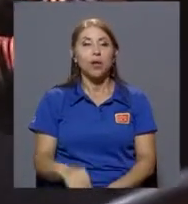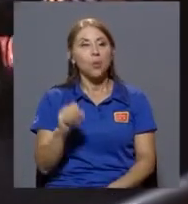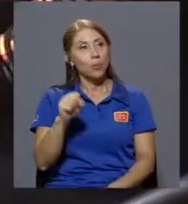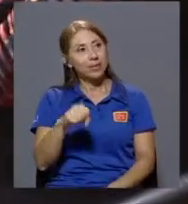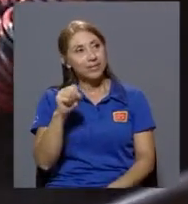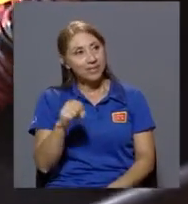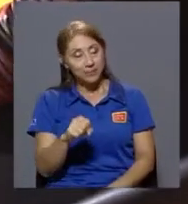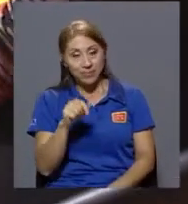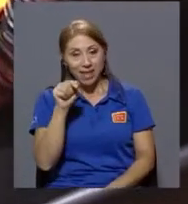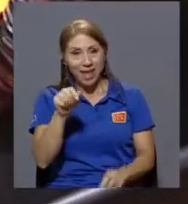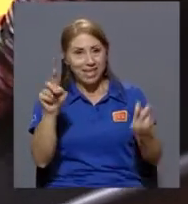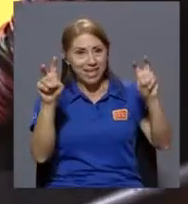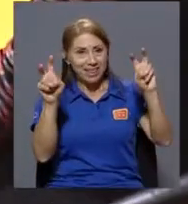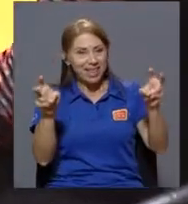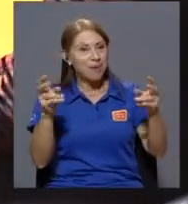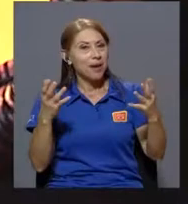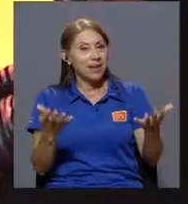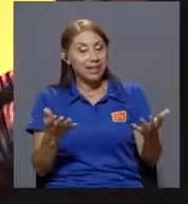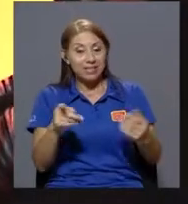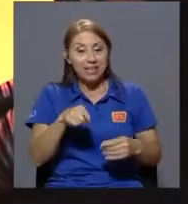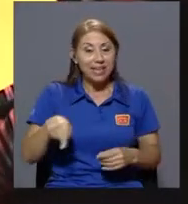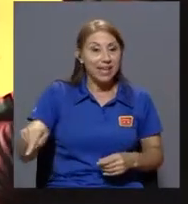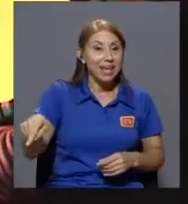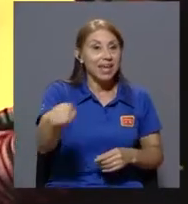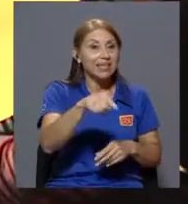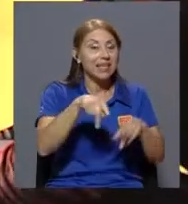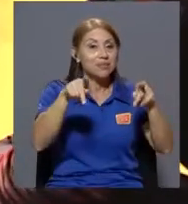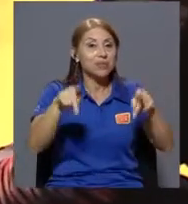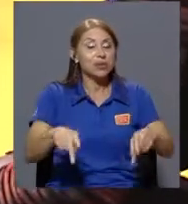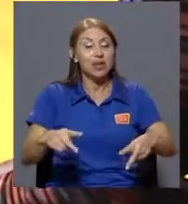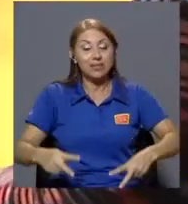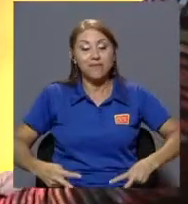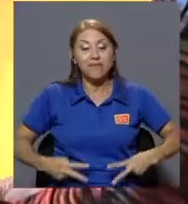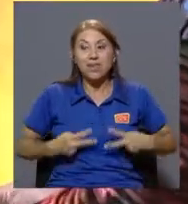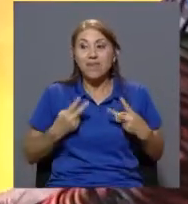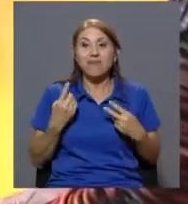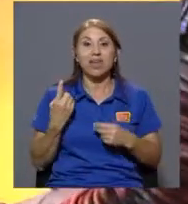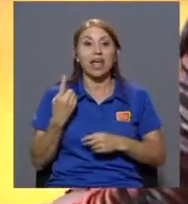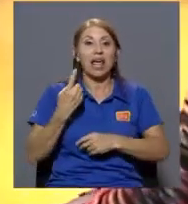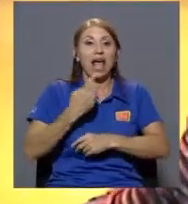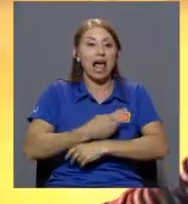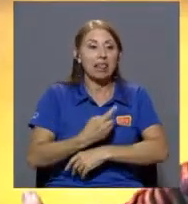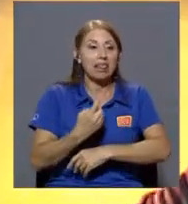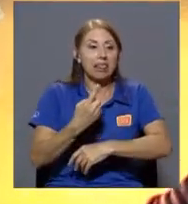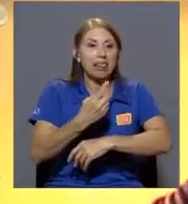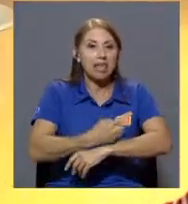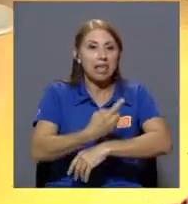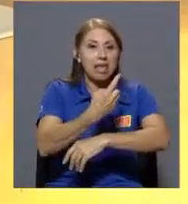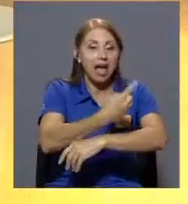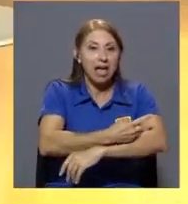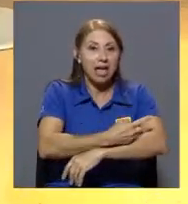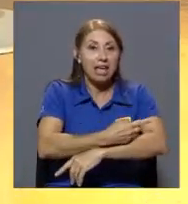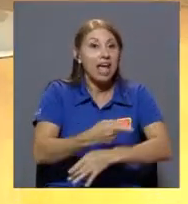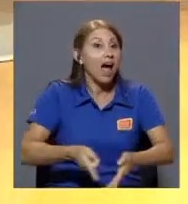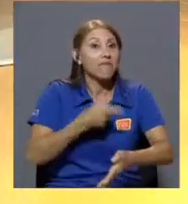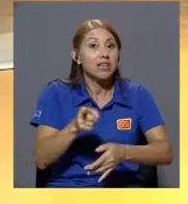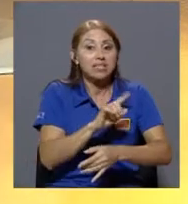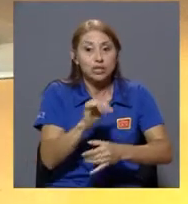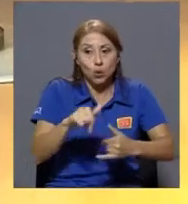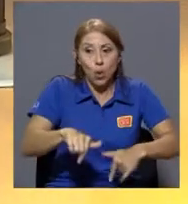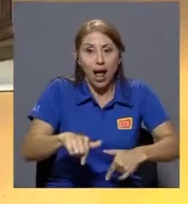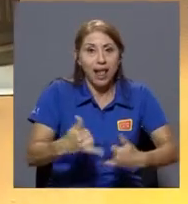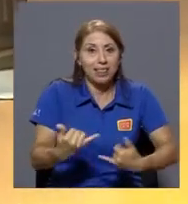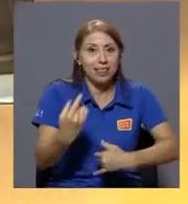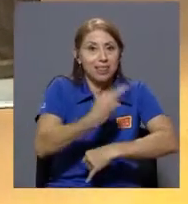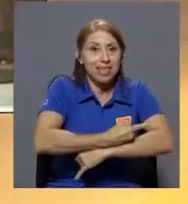viven al día y a veces viven no al día, sino al ayer o al antier. ¿Sí? Y entonces